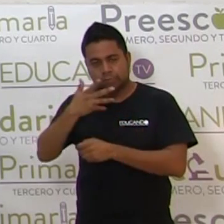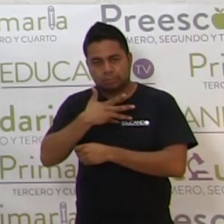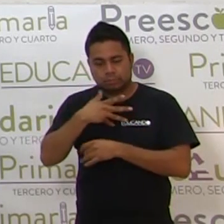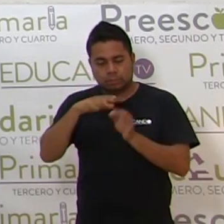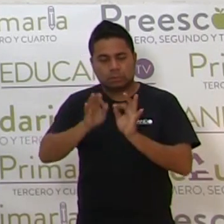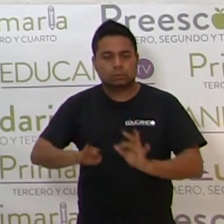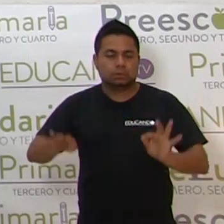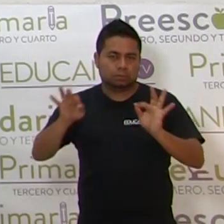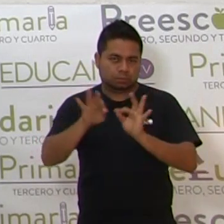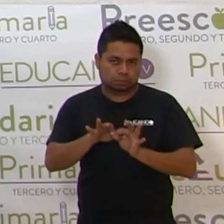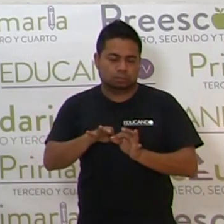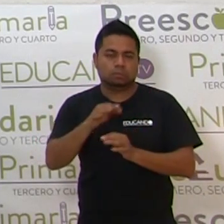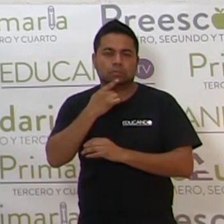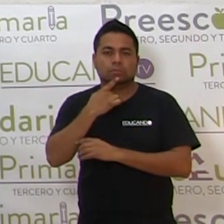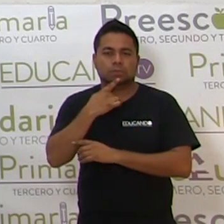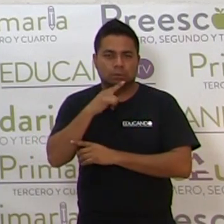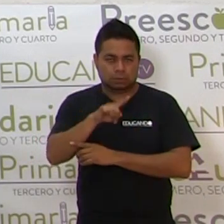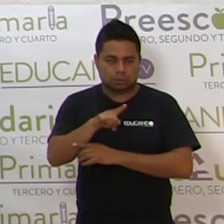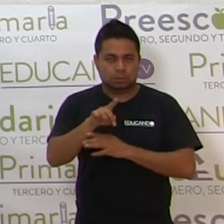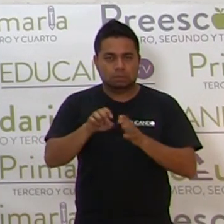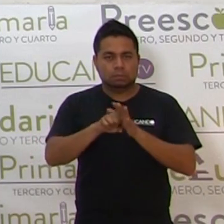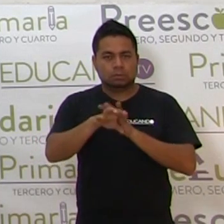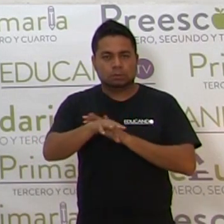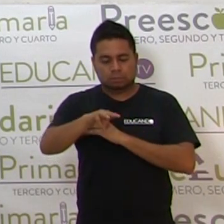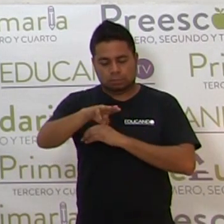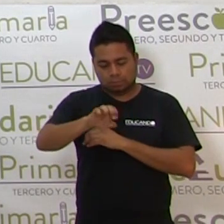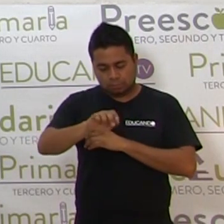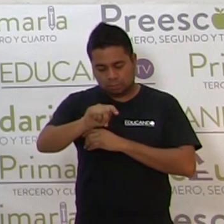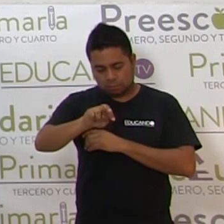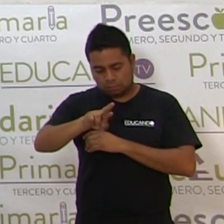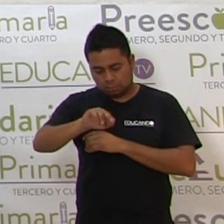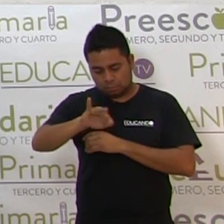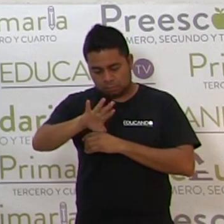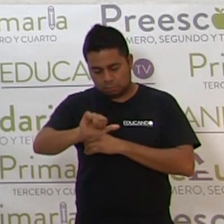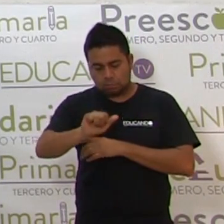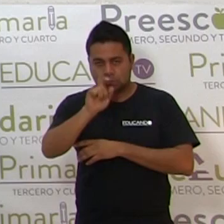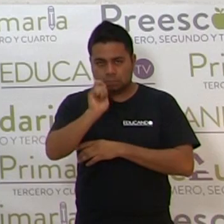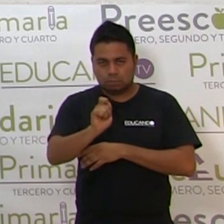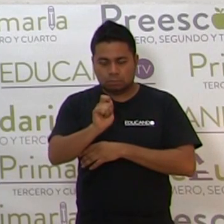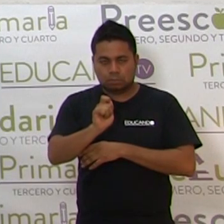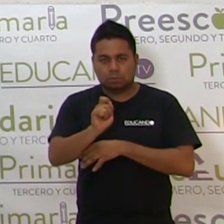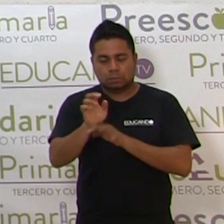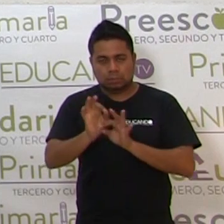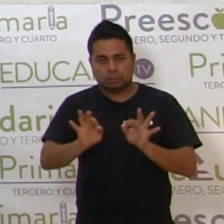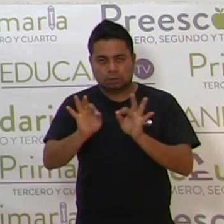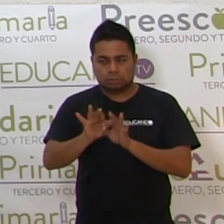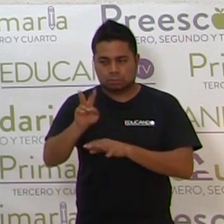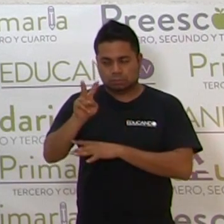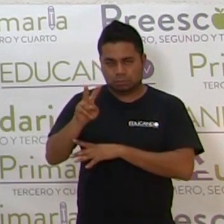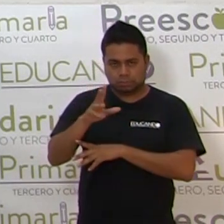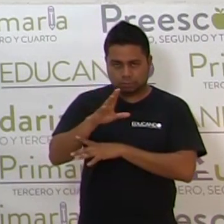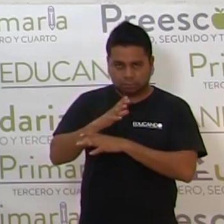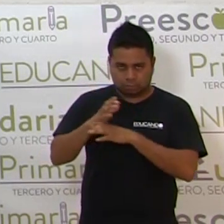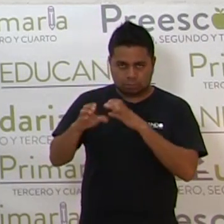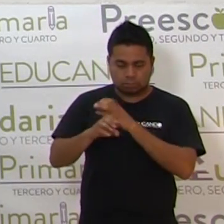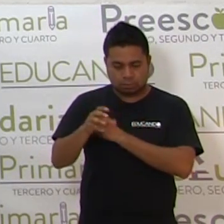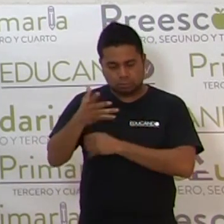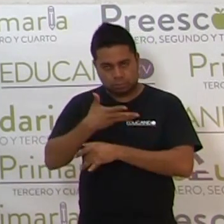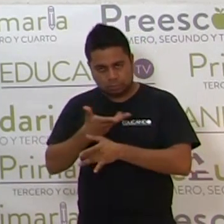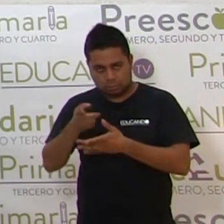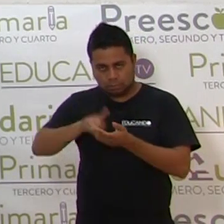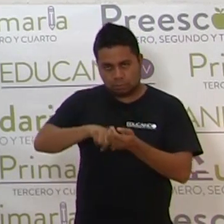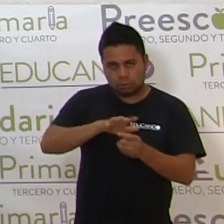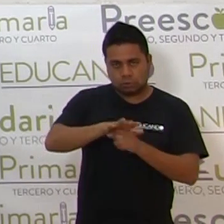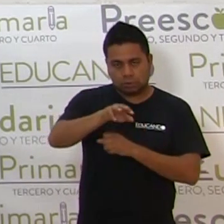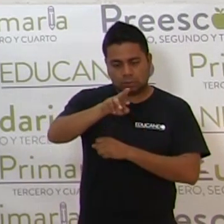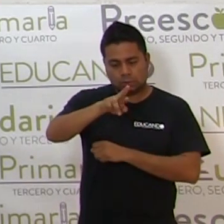parte definir que la métrica va a depender de dos cosas importantes. La primera, que es la